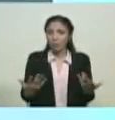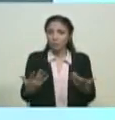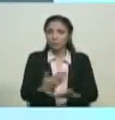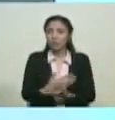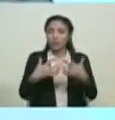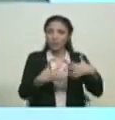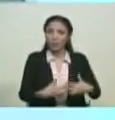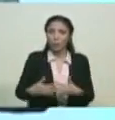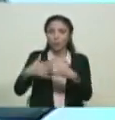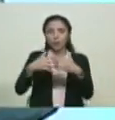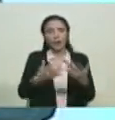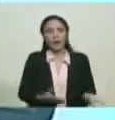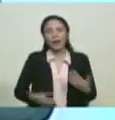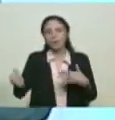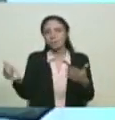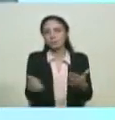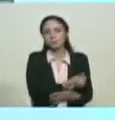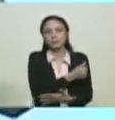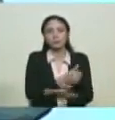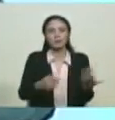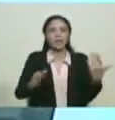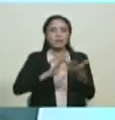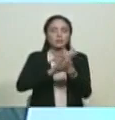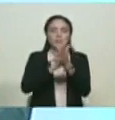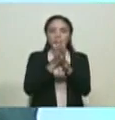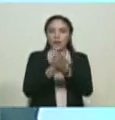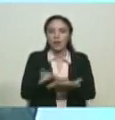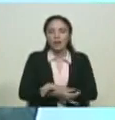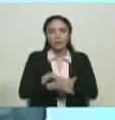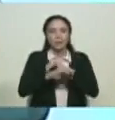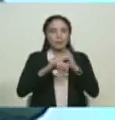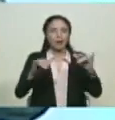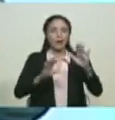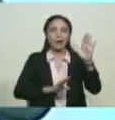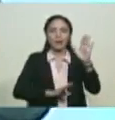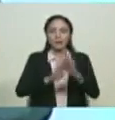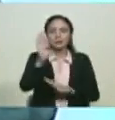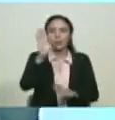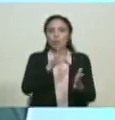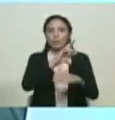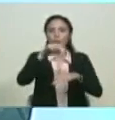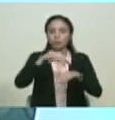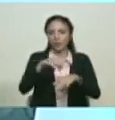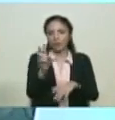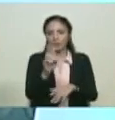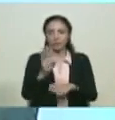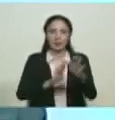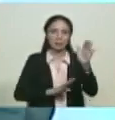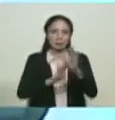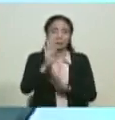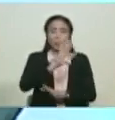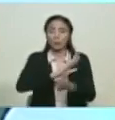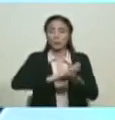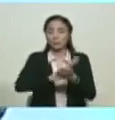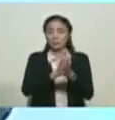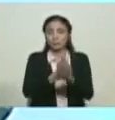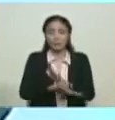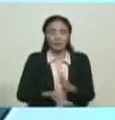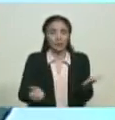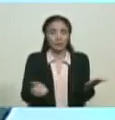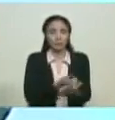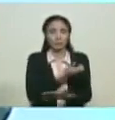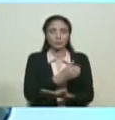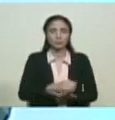independiente de desarrollo de dignidad de identidad que venezuela ha construido